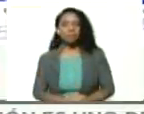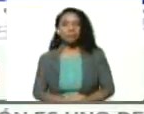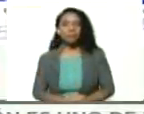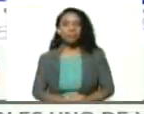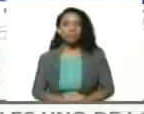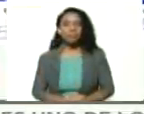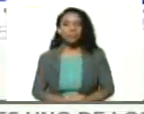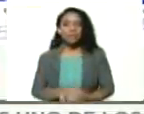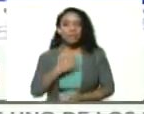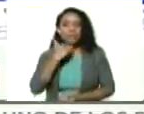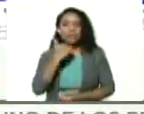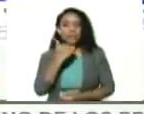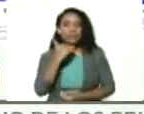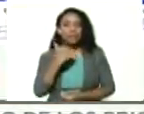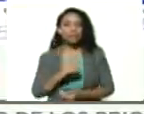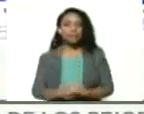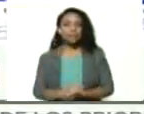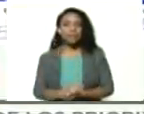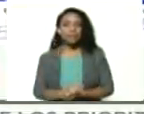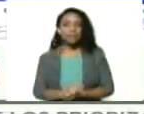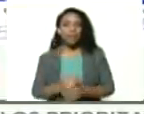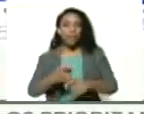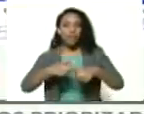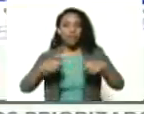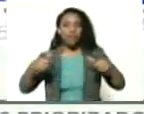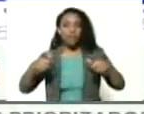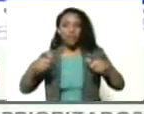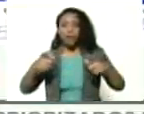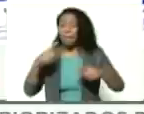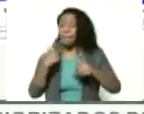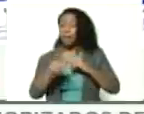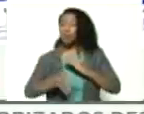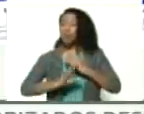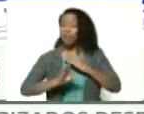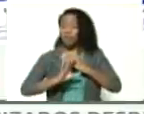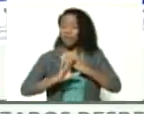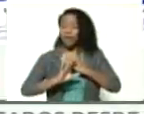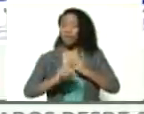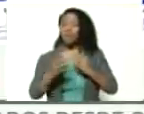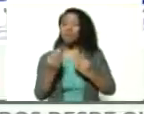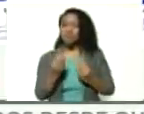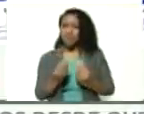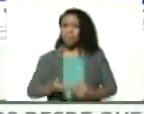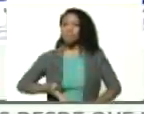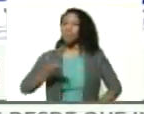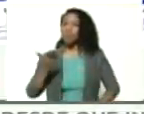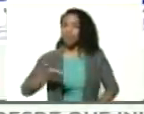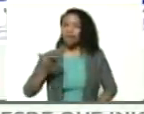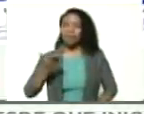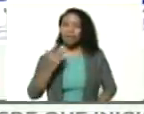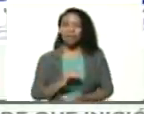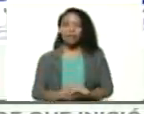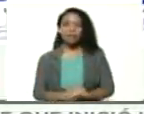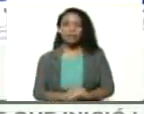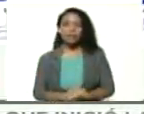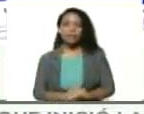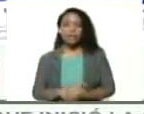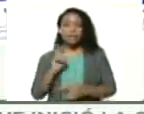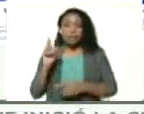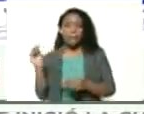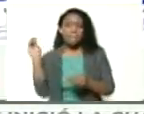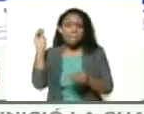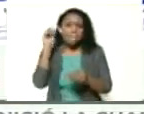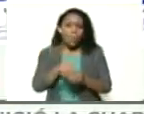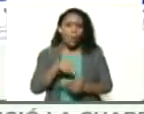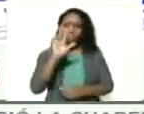Hemos desacelerado el crecimiento, pero todavía es muy, muy importante. Y eso que nos metimos